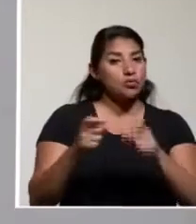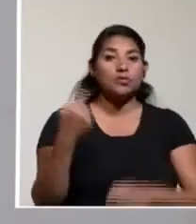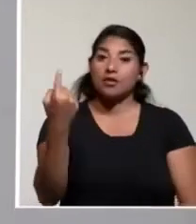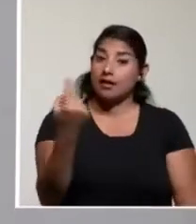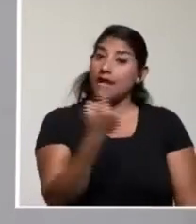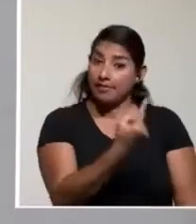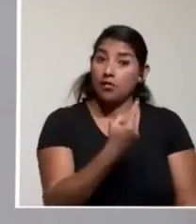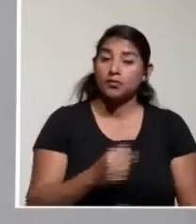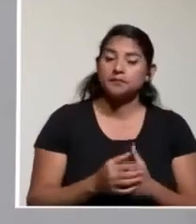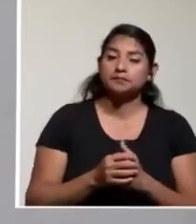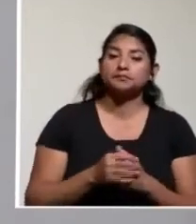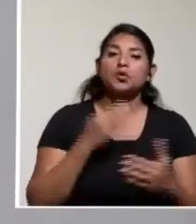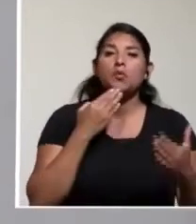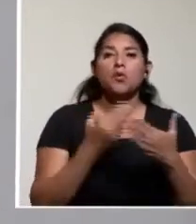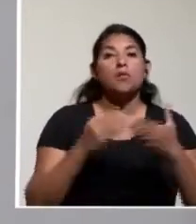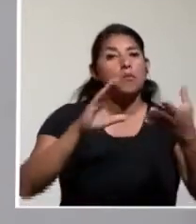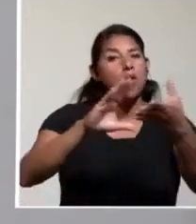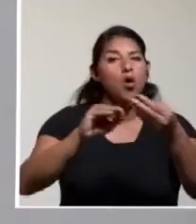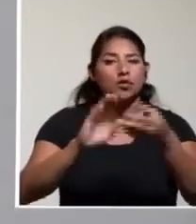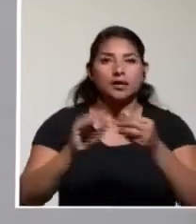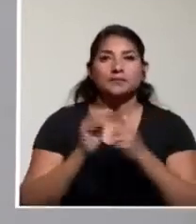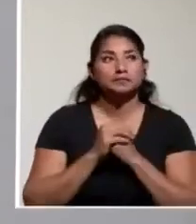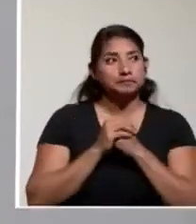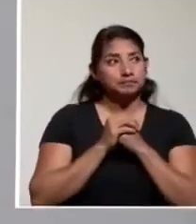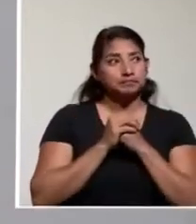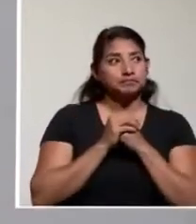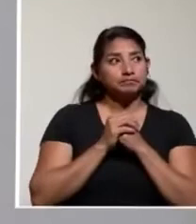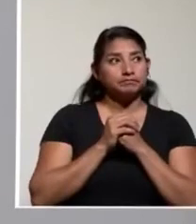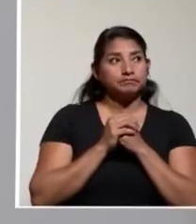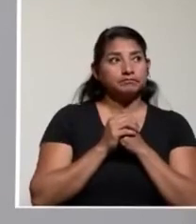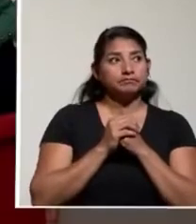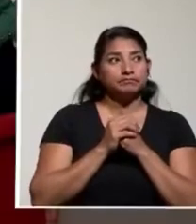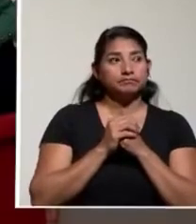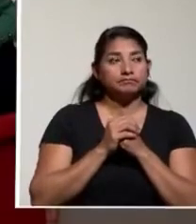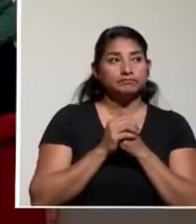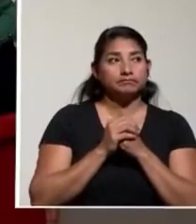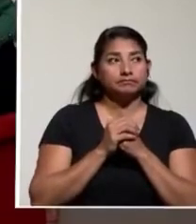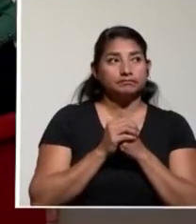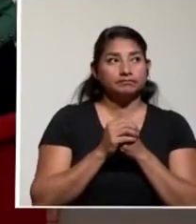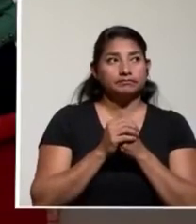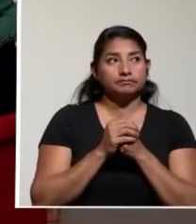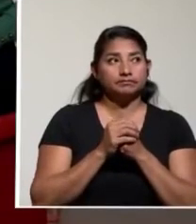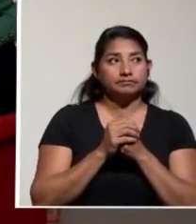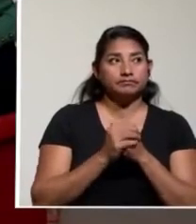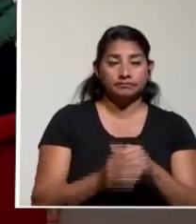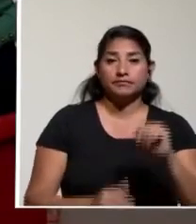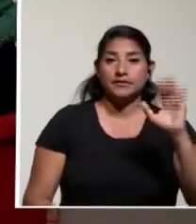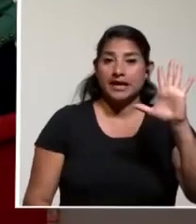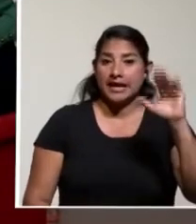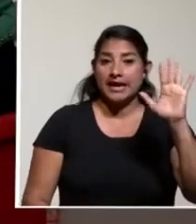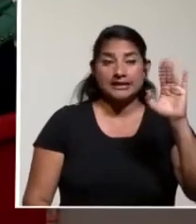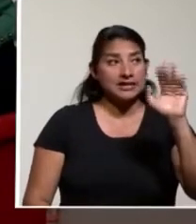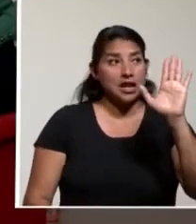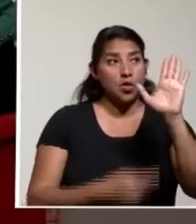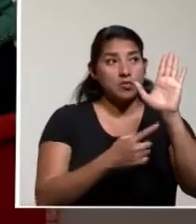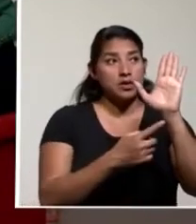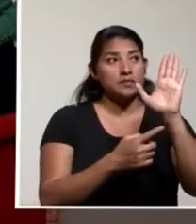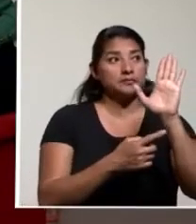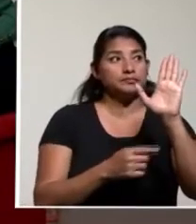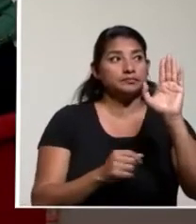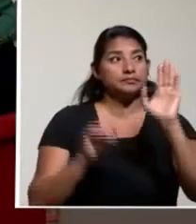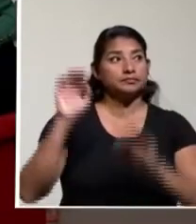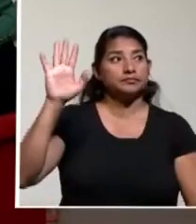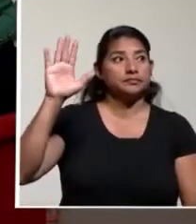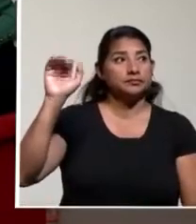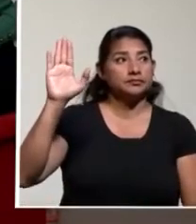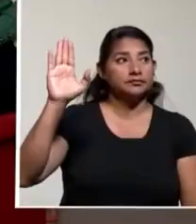cada uno. Bueno, yo les voy a contar una cosa. Este lado mío, donde no tengo la campana, este no